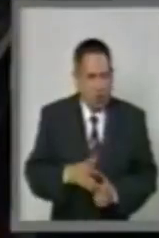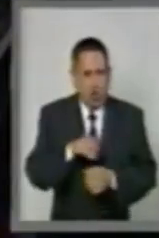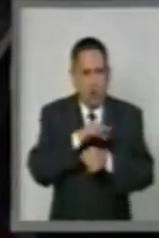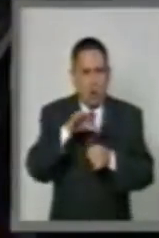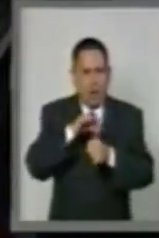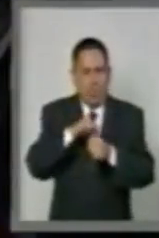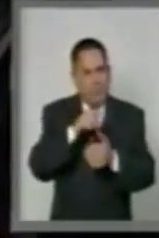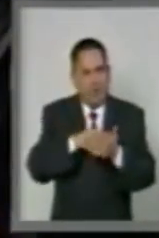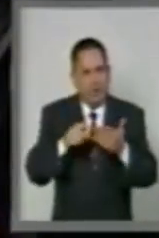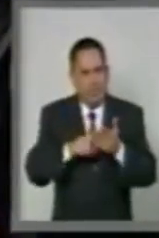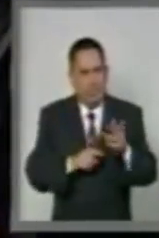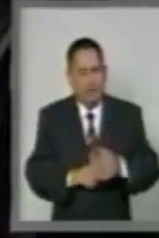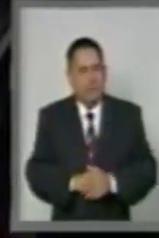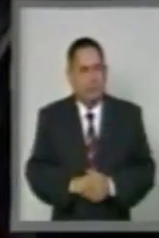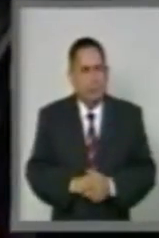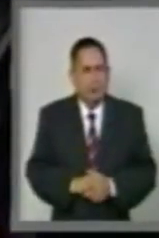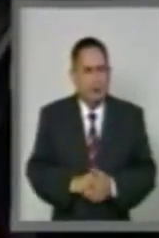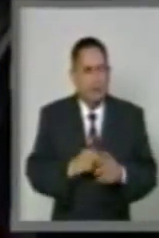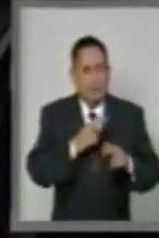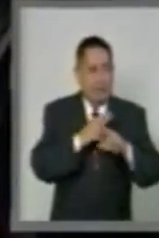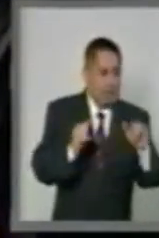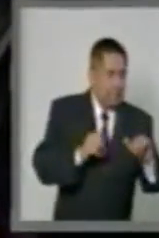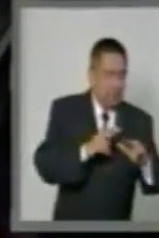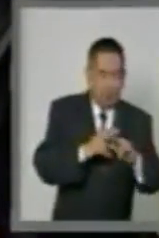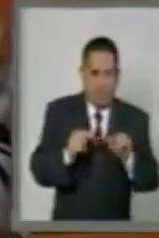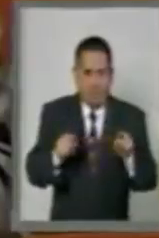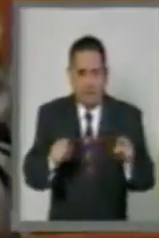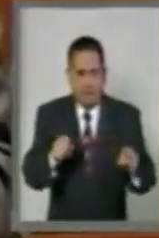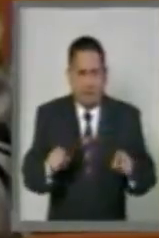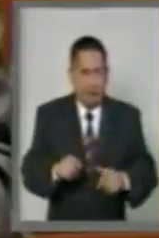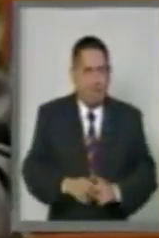votar, ni por unos ni por otros.